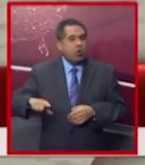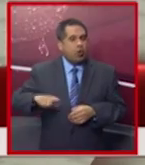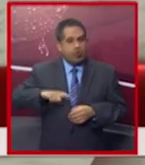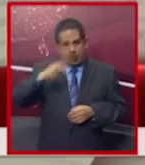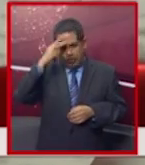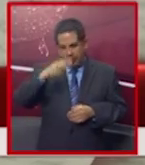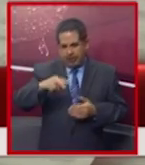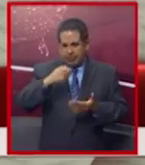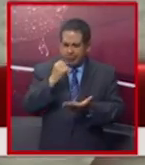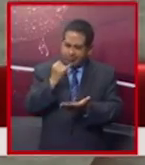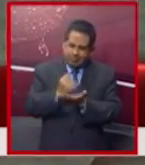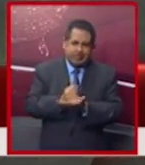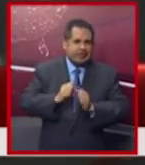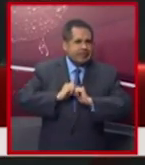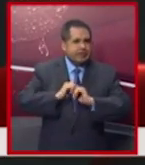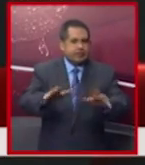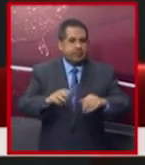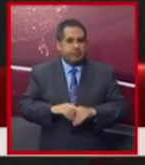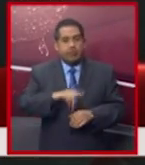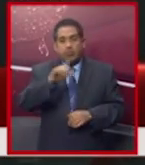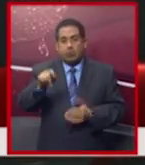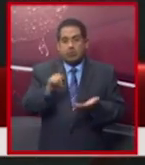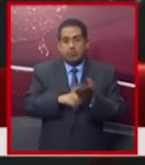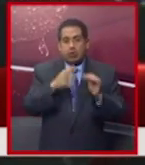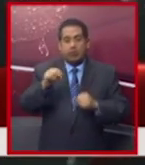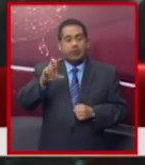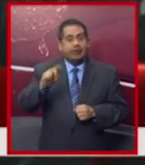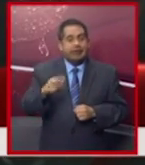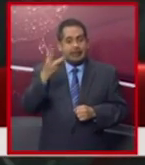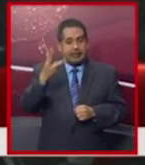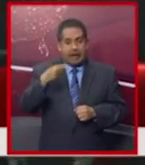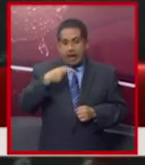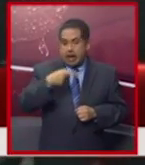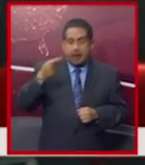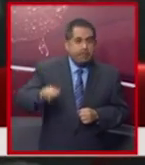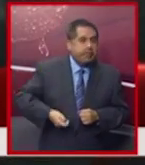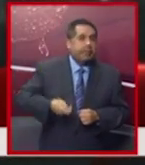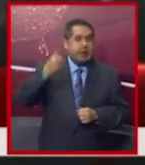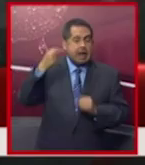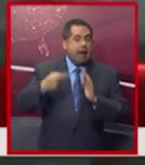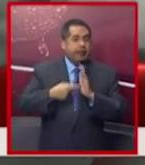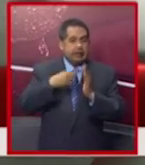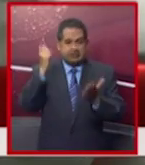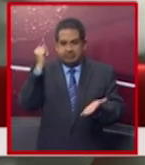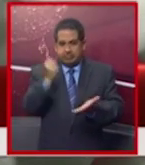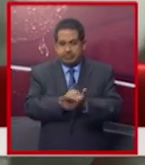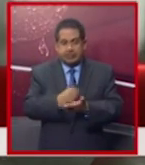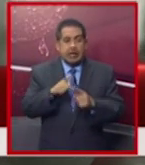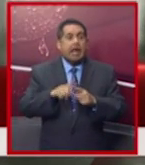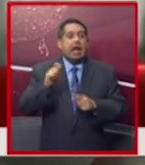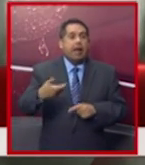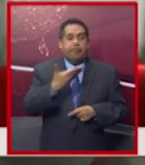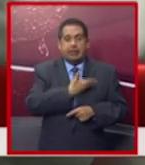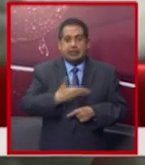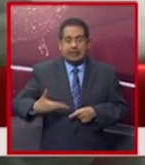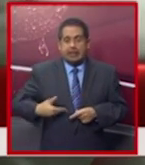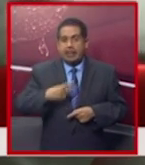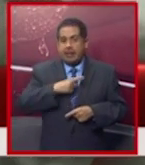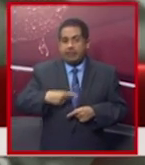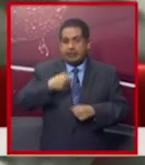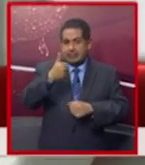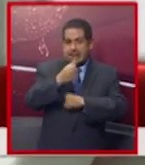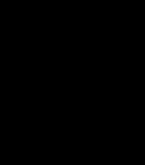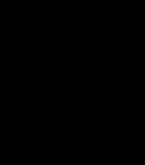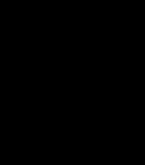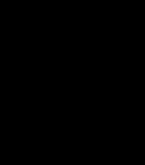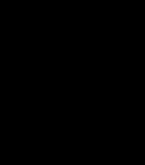Unidos Mexicanos y en 1933 se dio a conocer ahí el primer plan para un periodo presidencial de 6 años